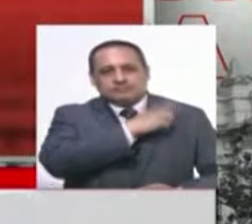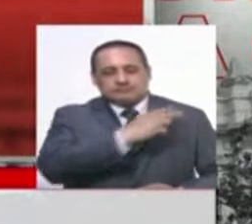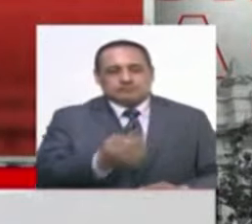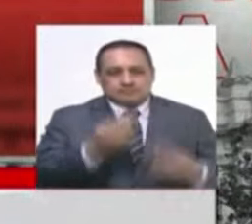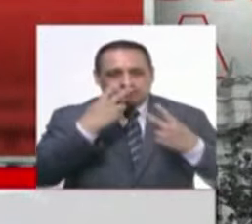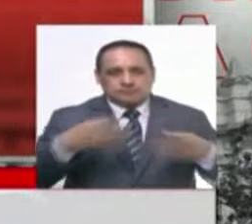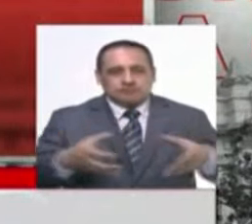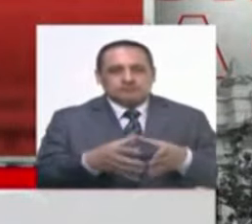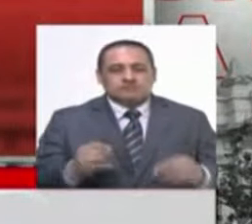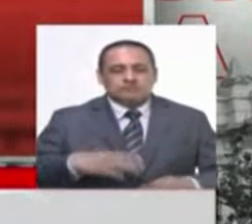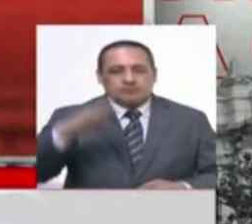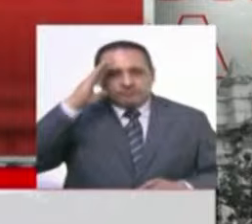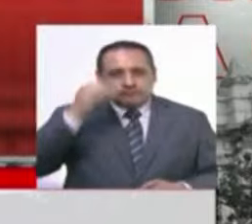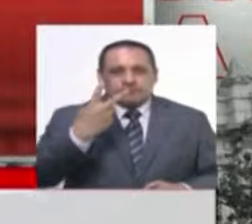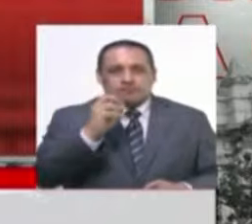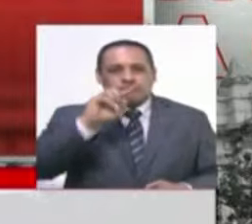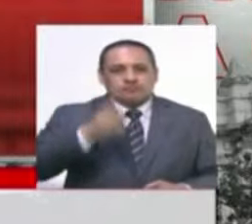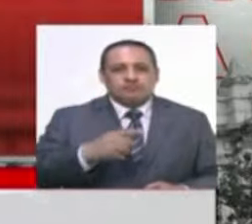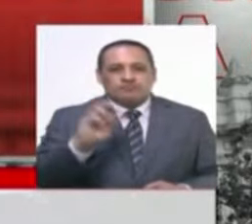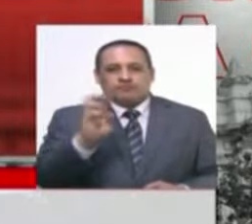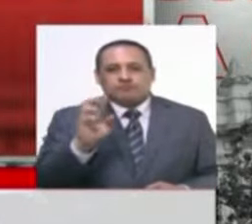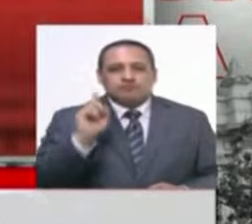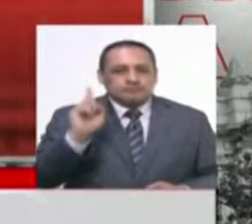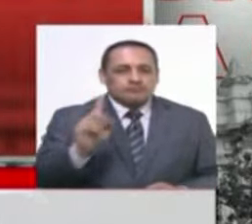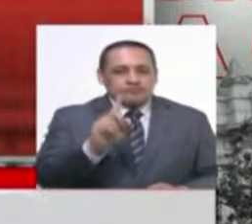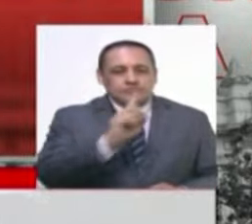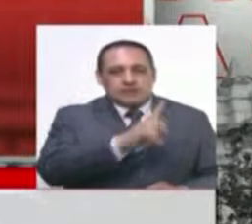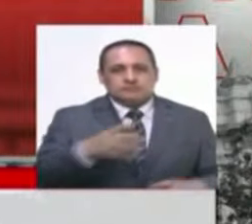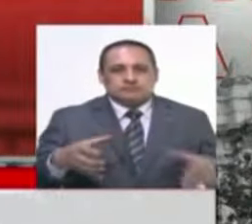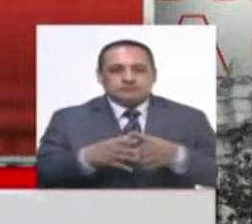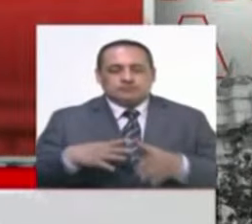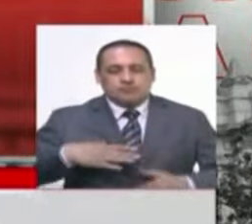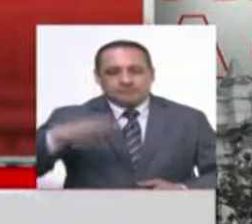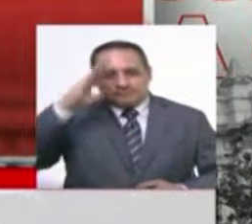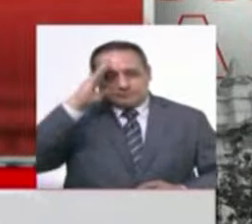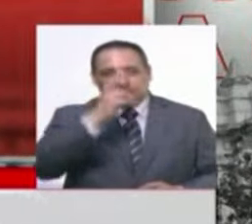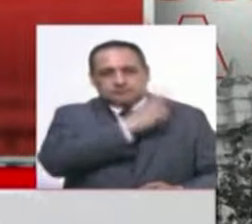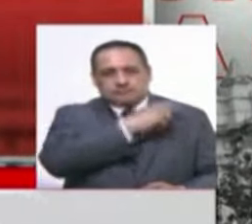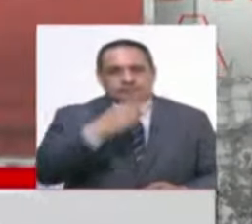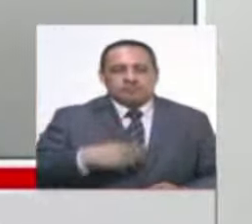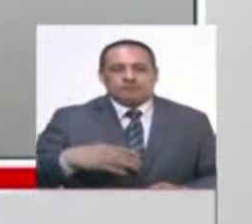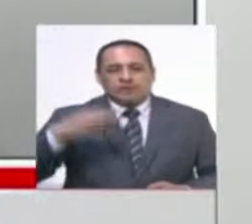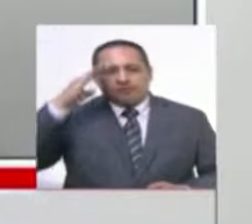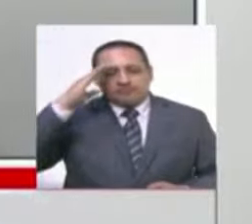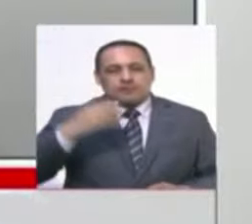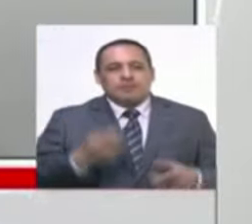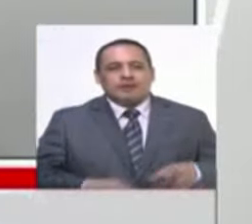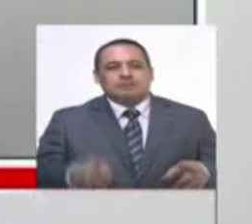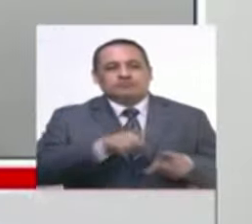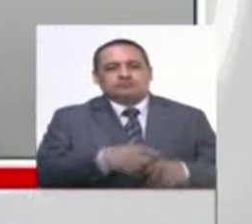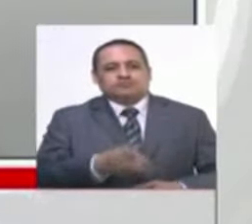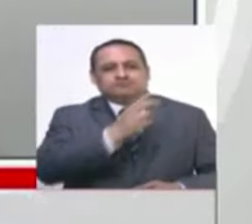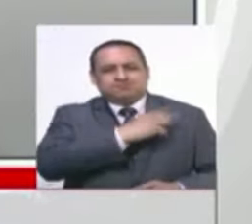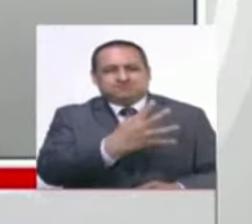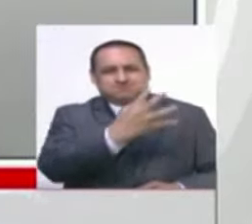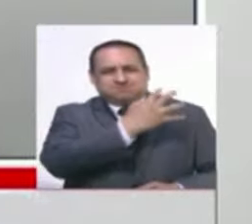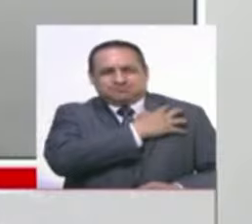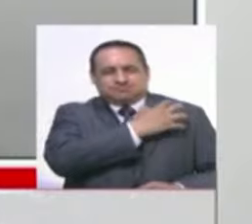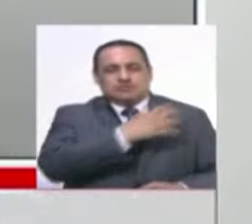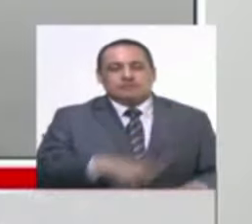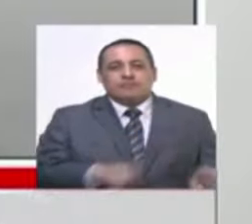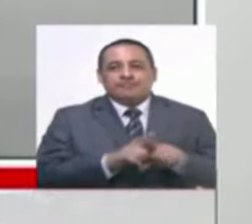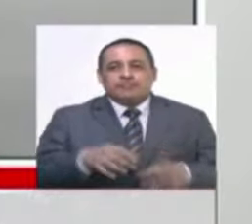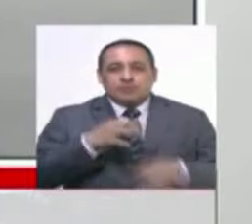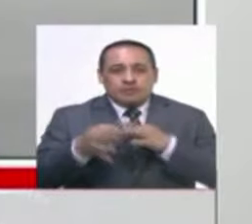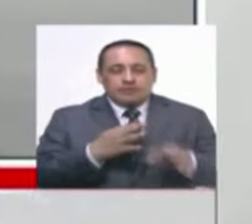la Policía Nacional. 20 mil dólares le cobraban a cada oficial, coronel, para ser pasado al grado de general, porque según